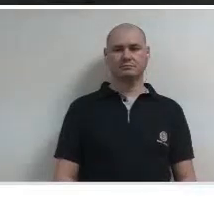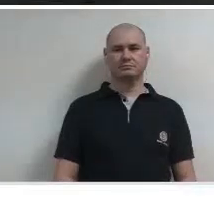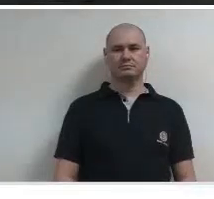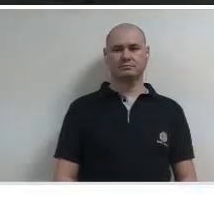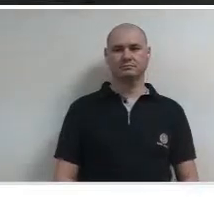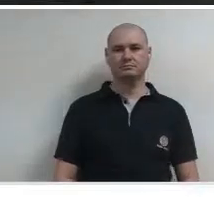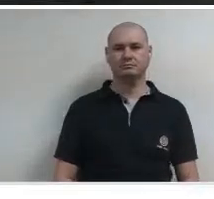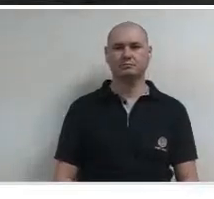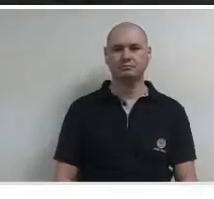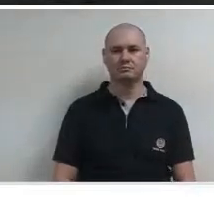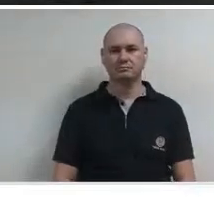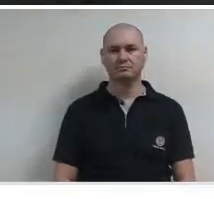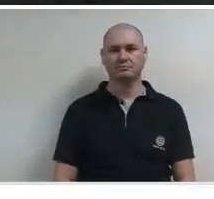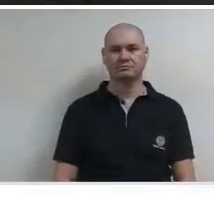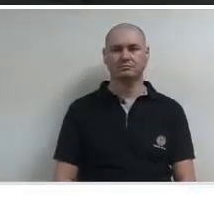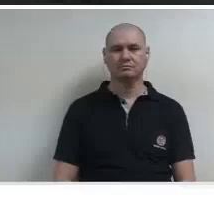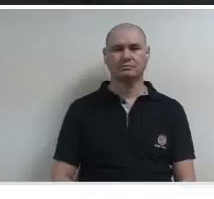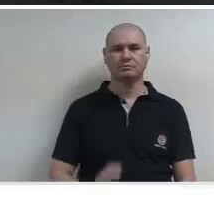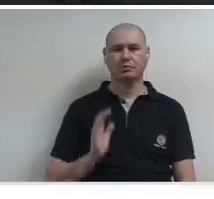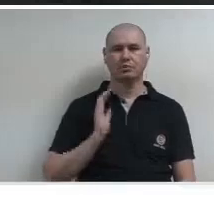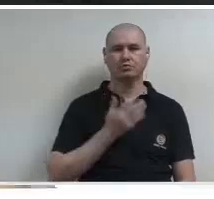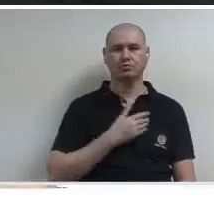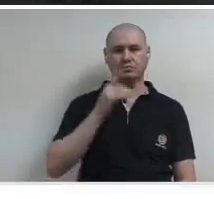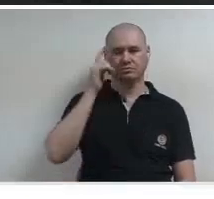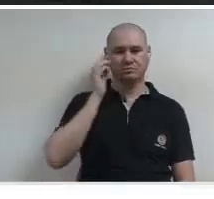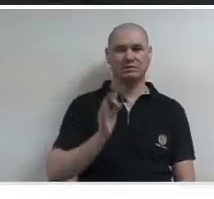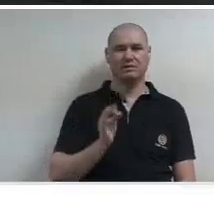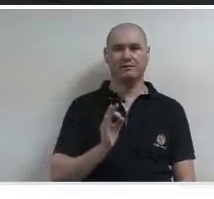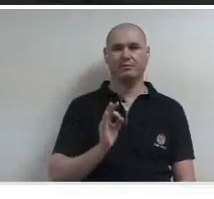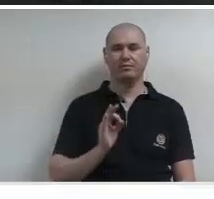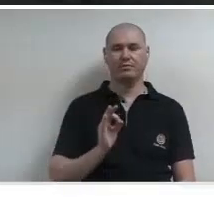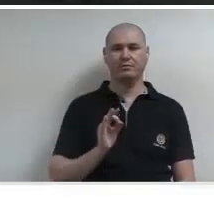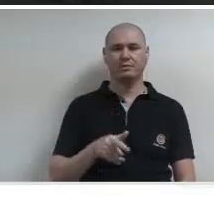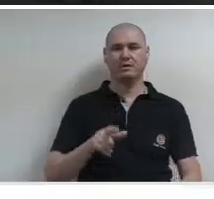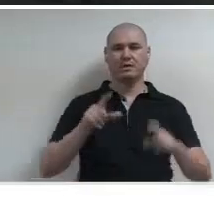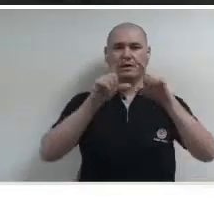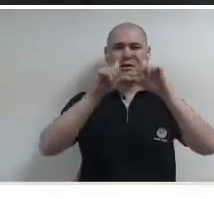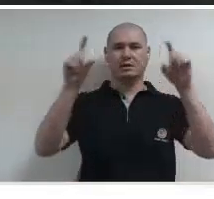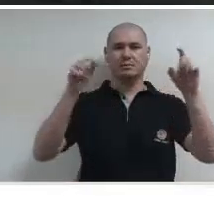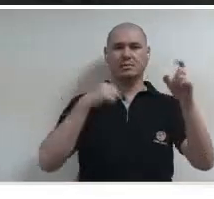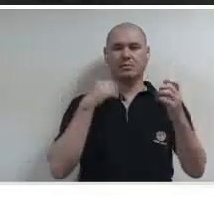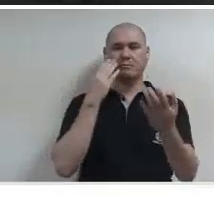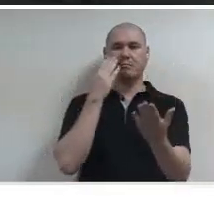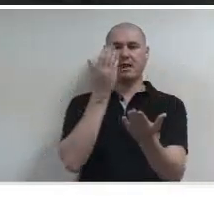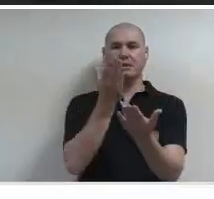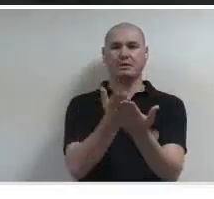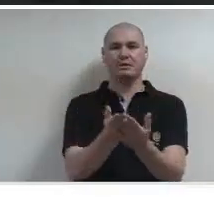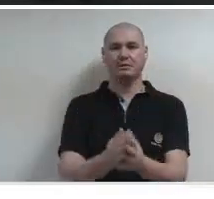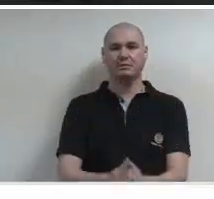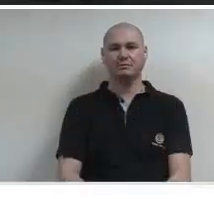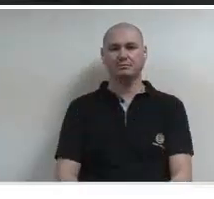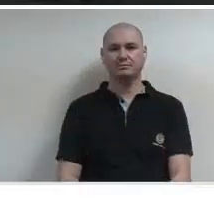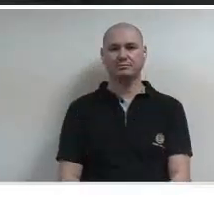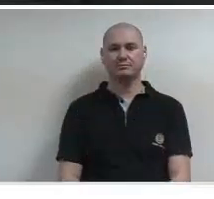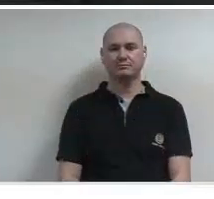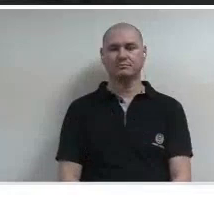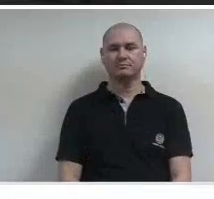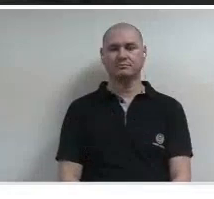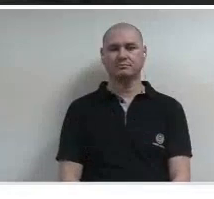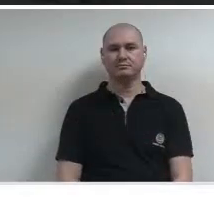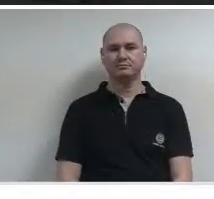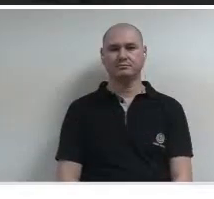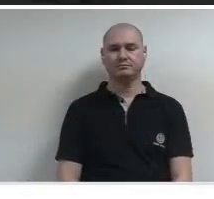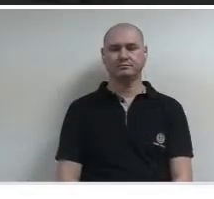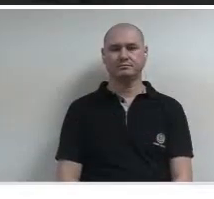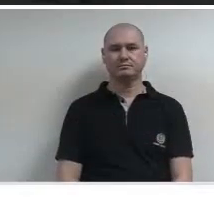lado, sabemos del tema que yo había planteado con respecto. Upeya y cuál coripe